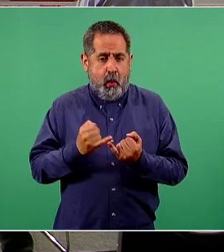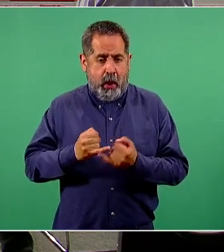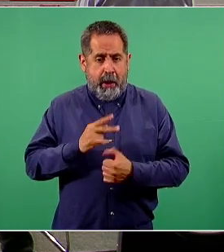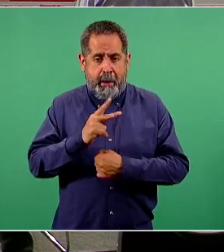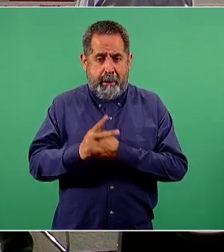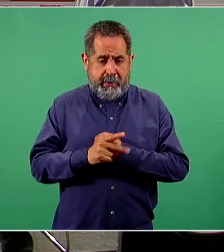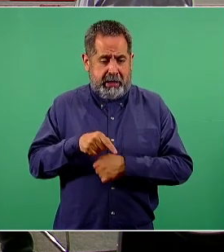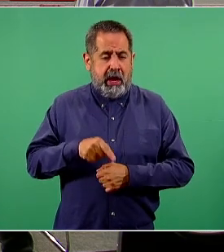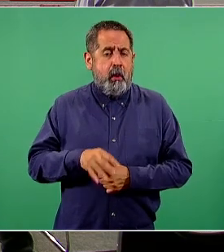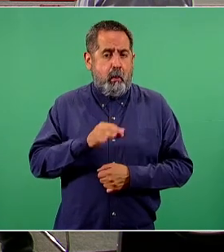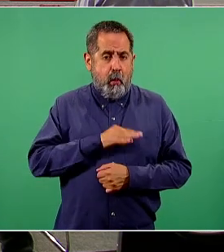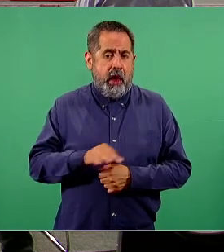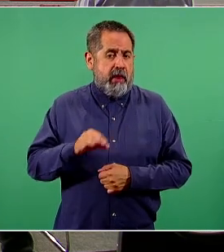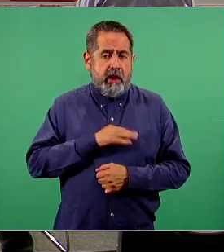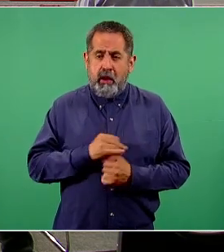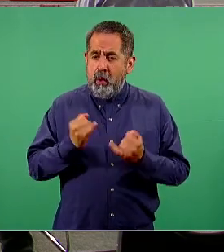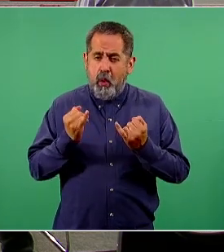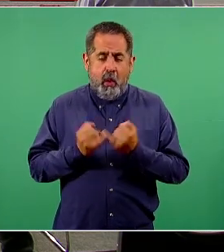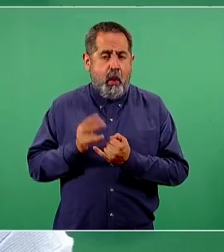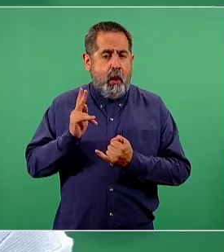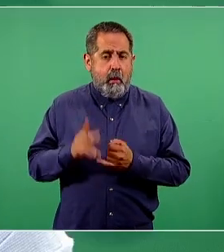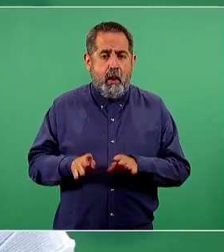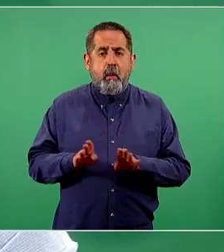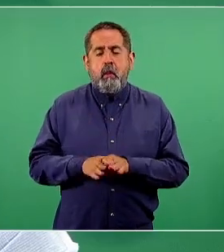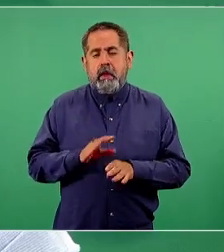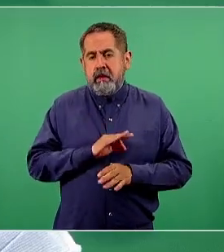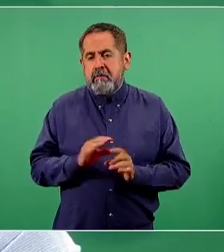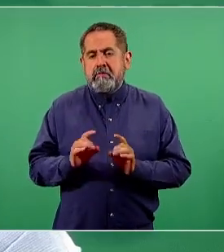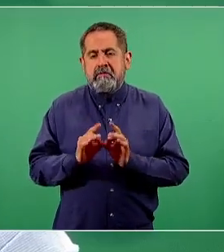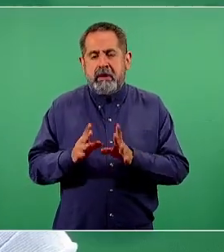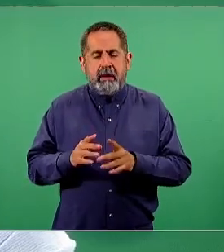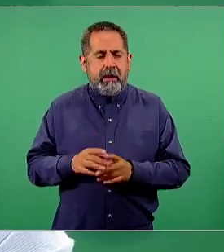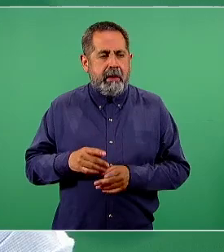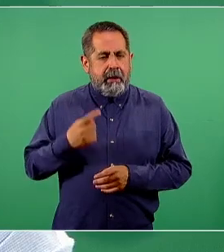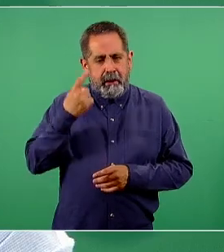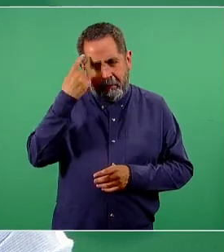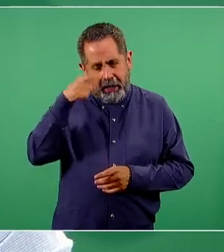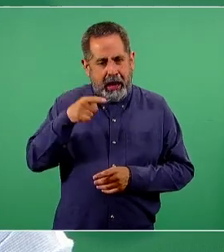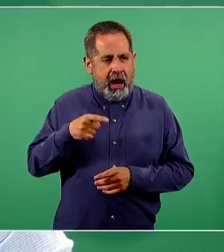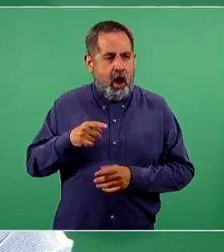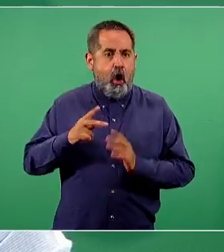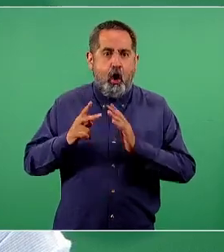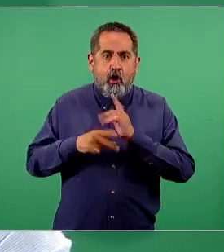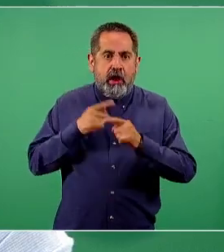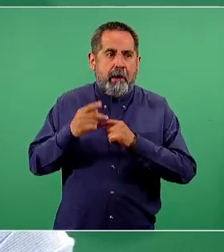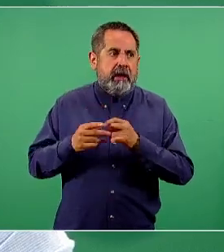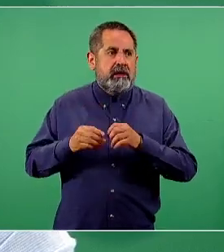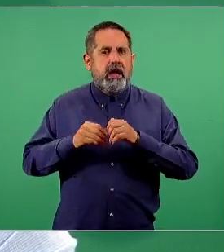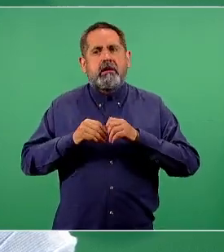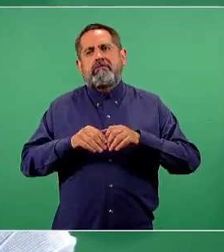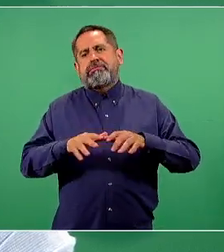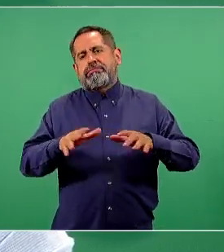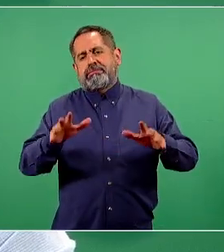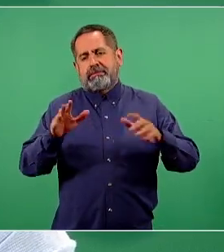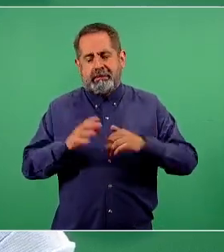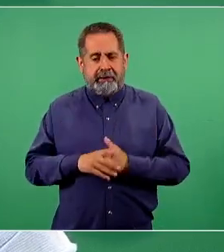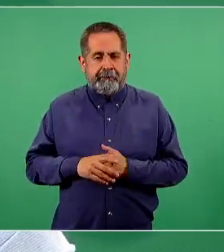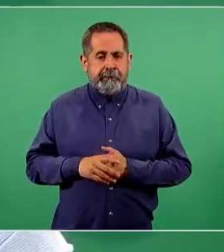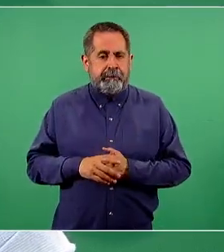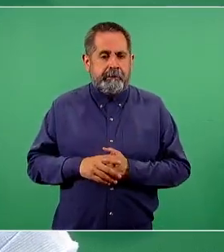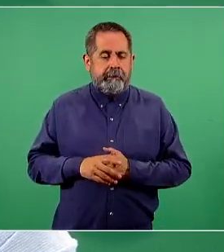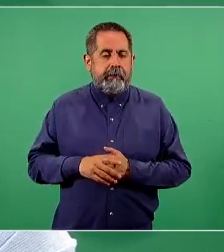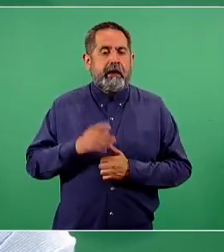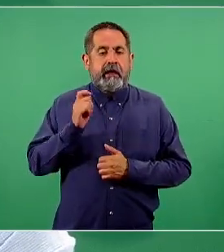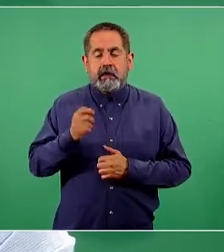una condición de susceptibilidad para que pudiera reactivarse la epidemia. Lo que podemos decir es que hasta el